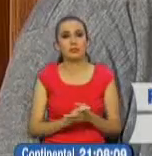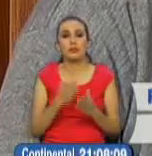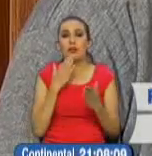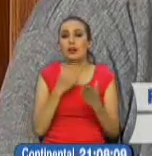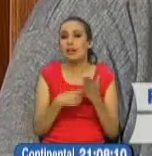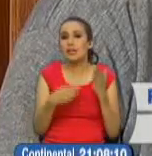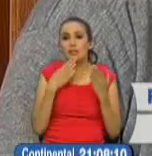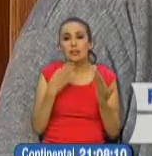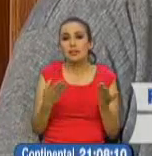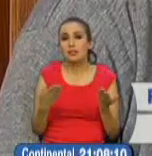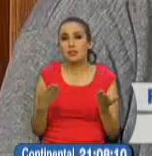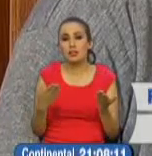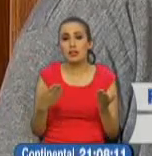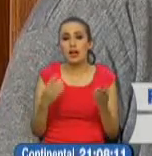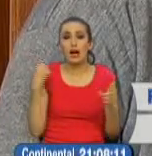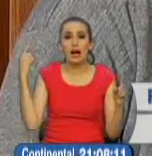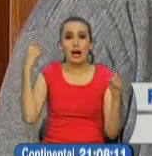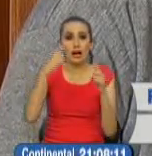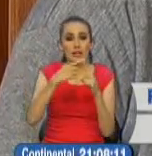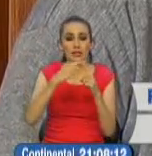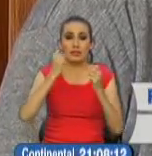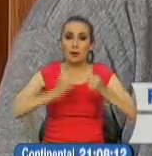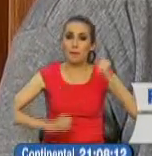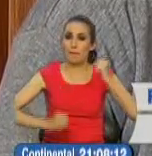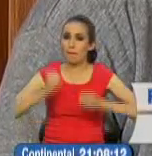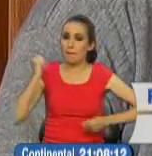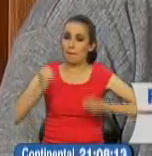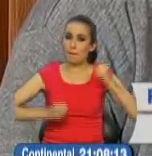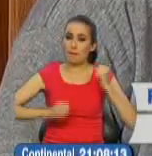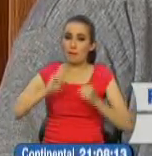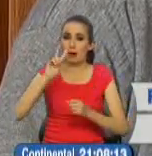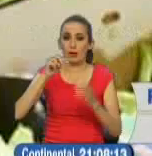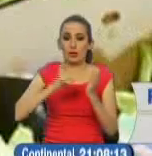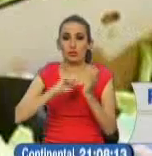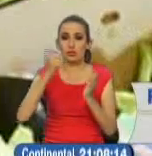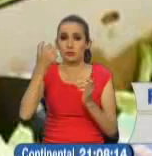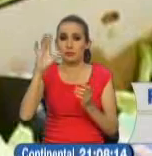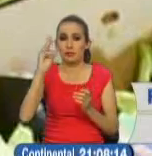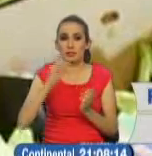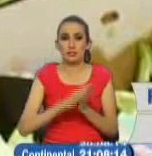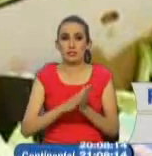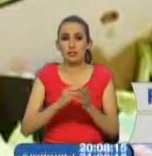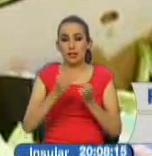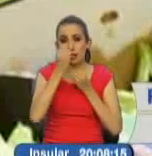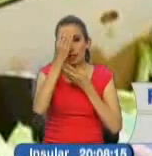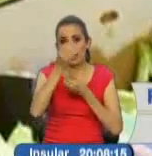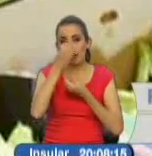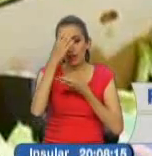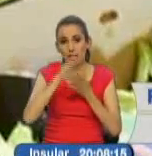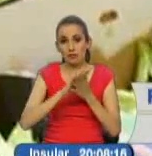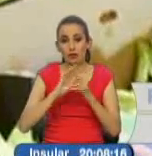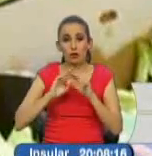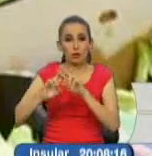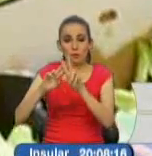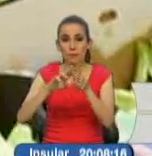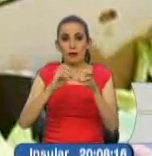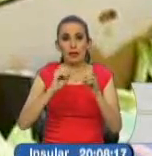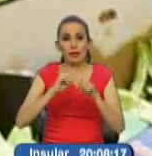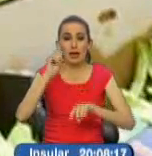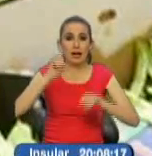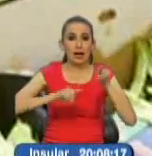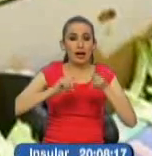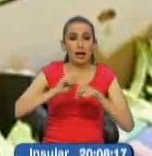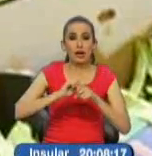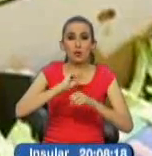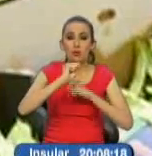estuvo vigente hasta mayo del 2017, El informe del INEC además detalla que la inflación anual de junio